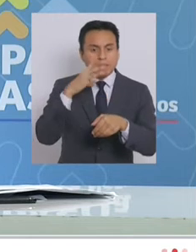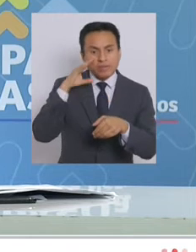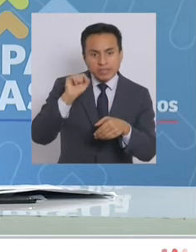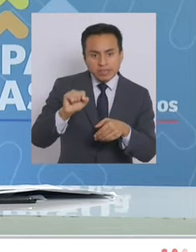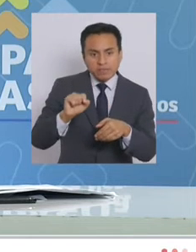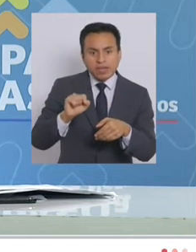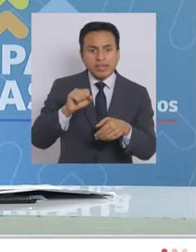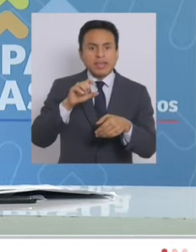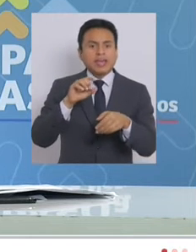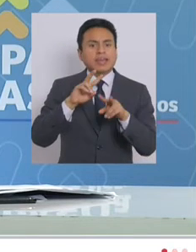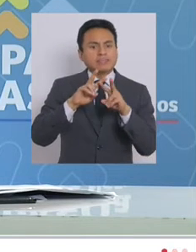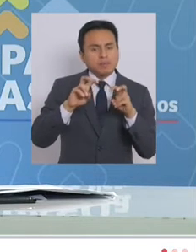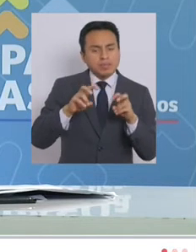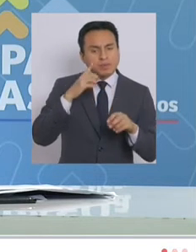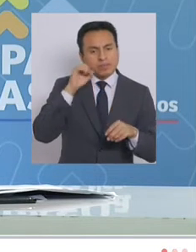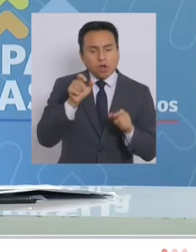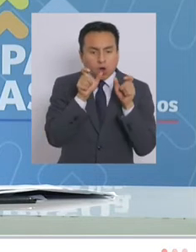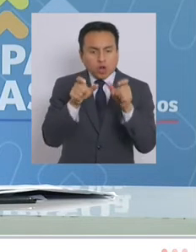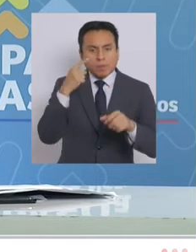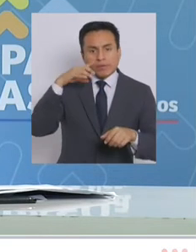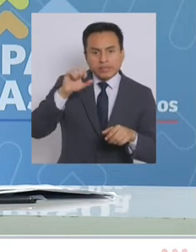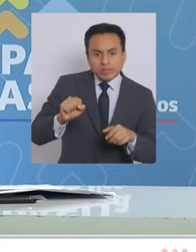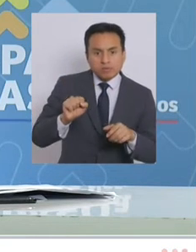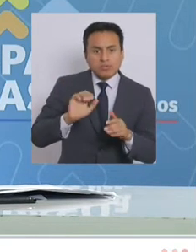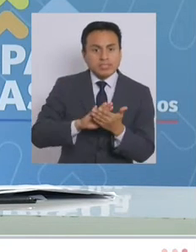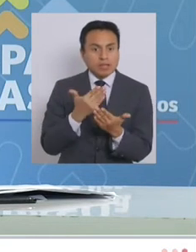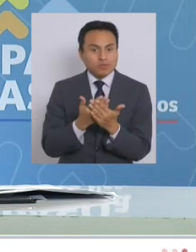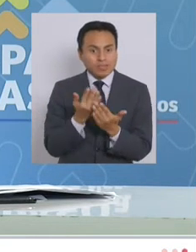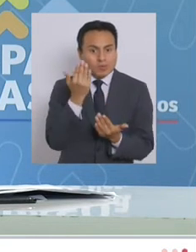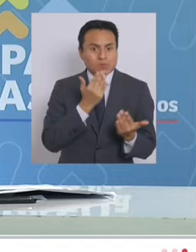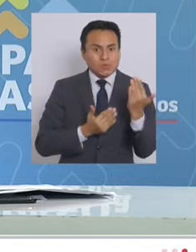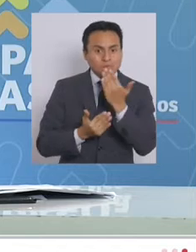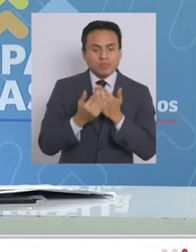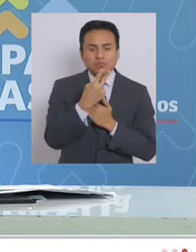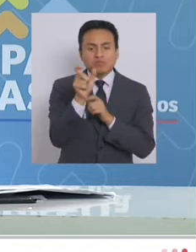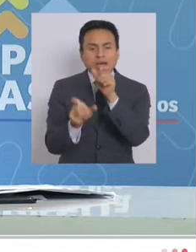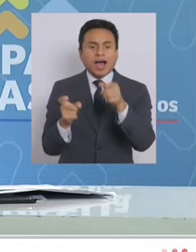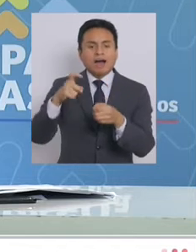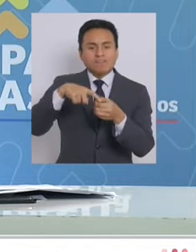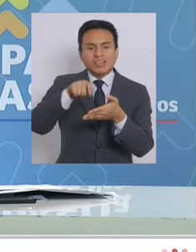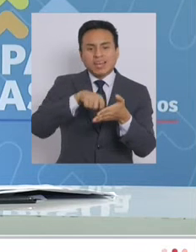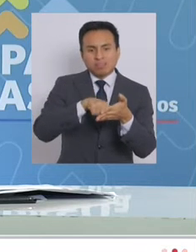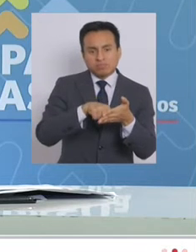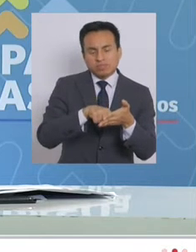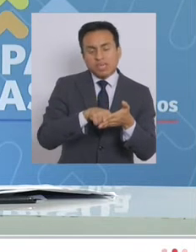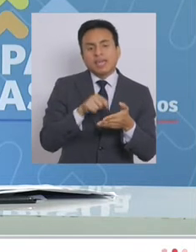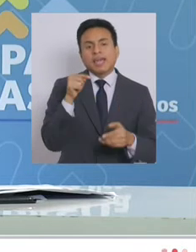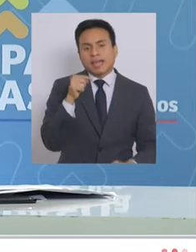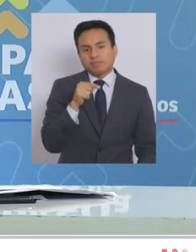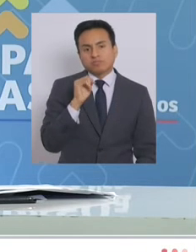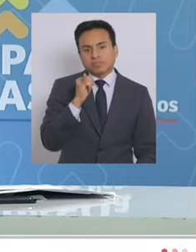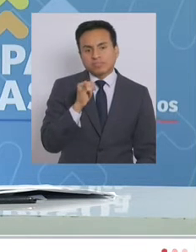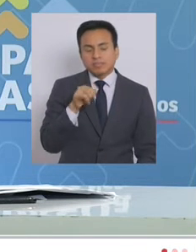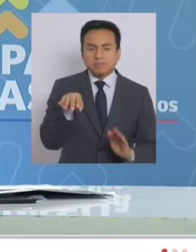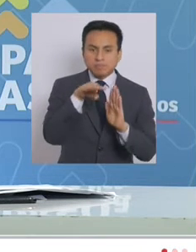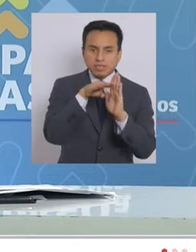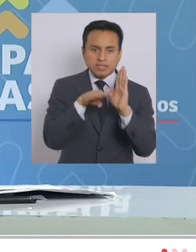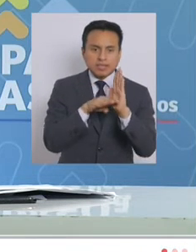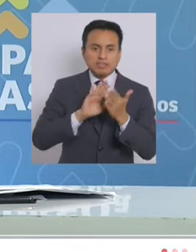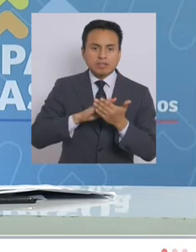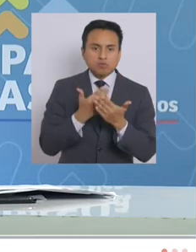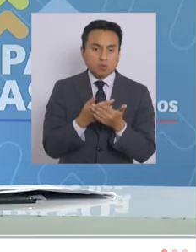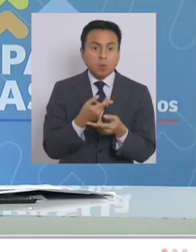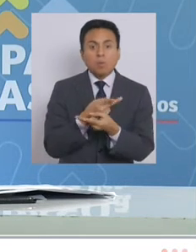exámenes preventivos controles preventivos de salud para sus afiliados esto sí que es una medida de salud pública